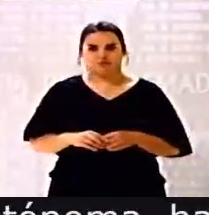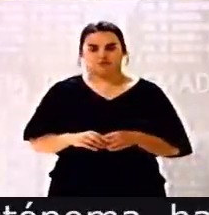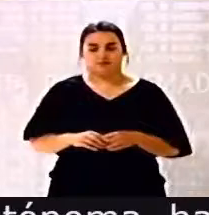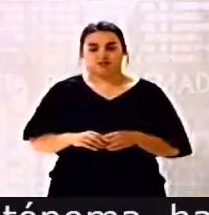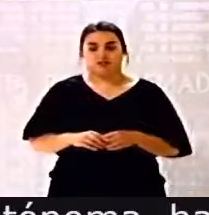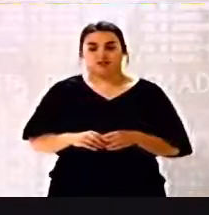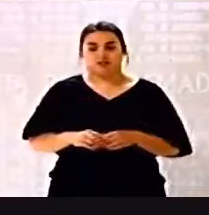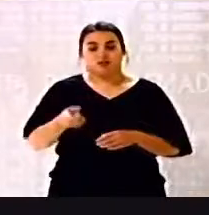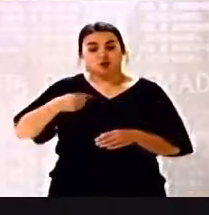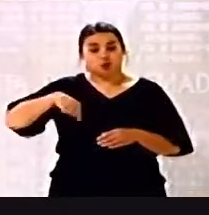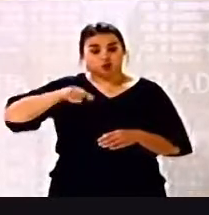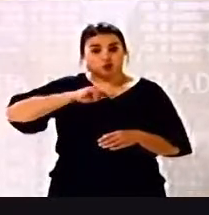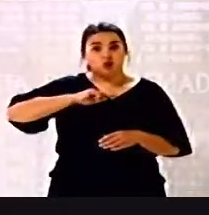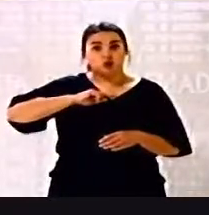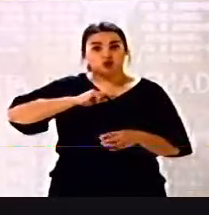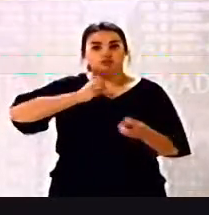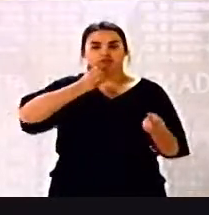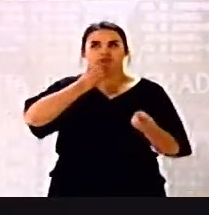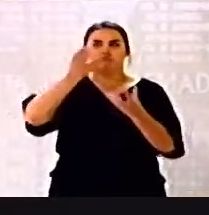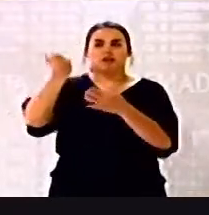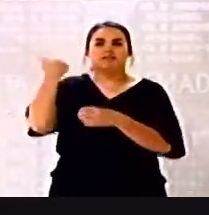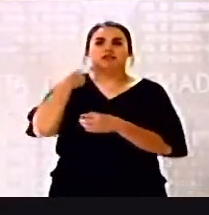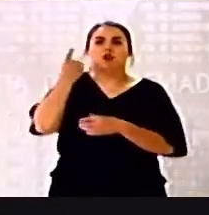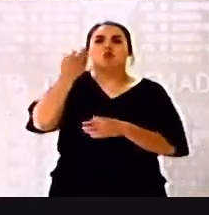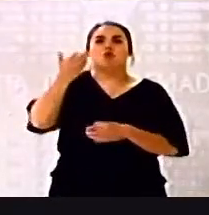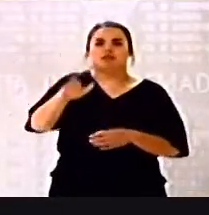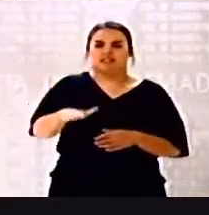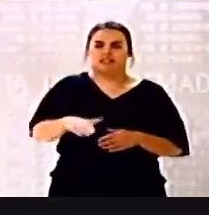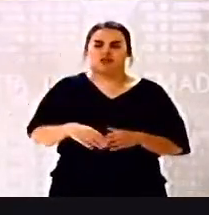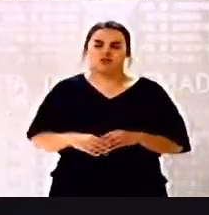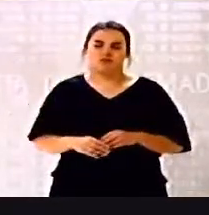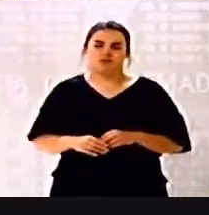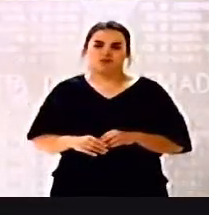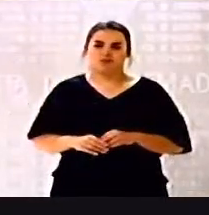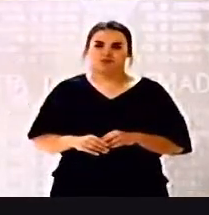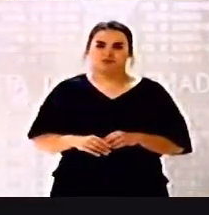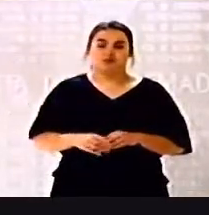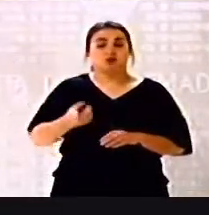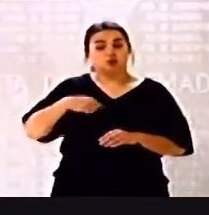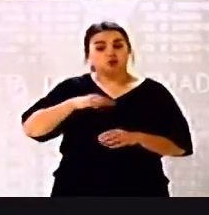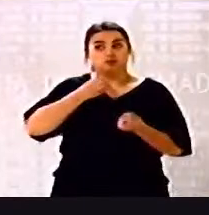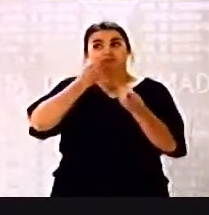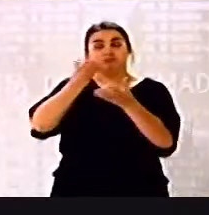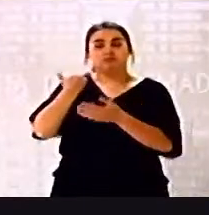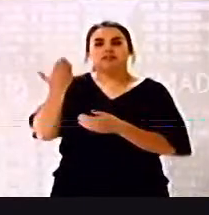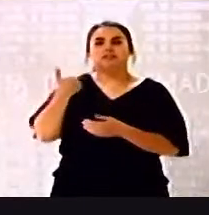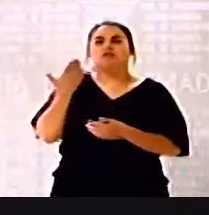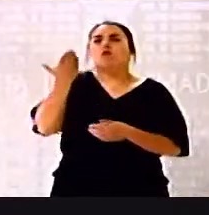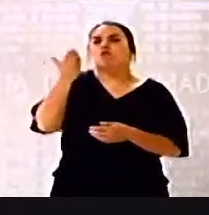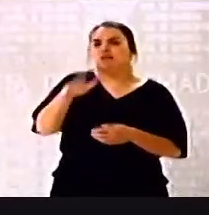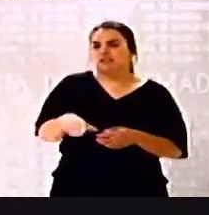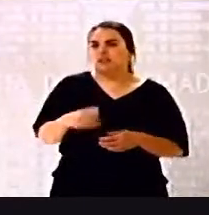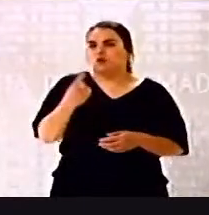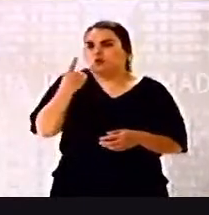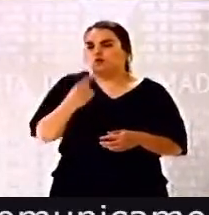Nosotros comunicamos ayer un fallecido. Nosotros comunicamos ayer un